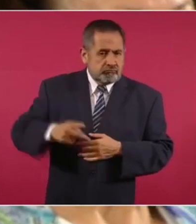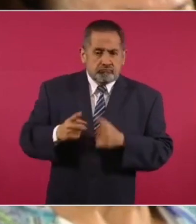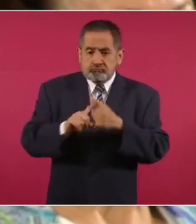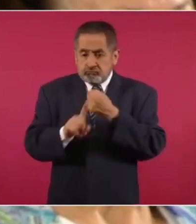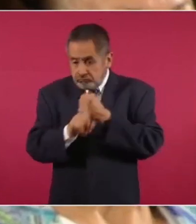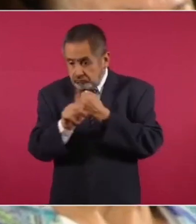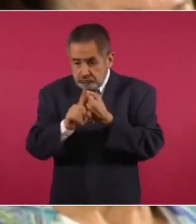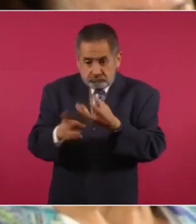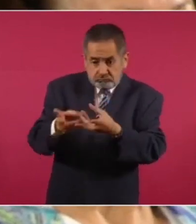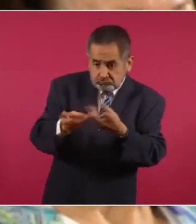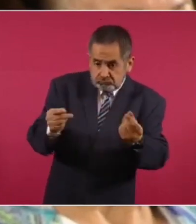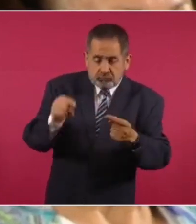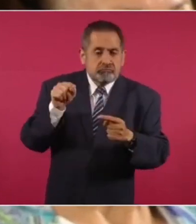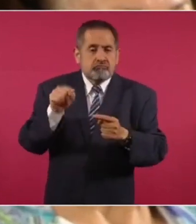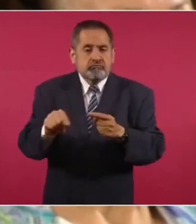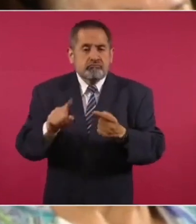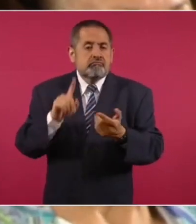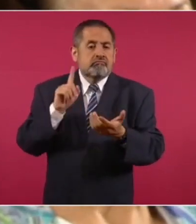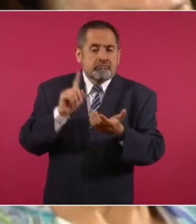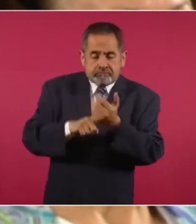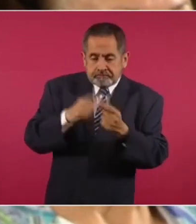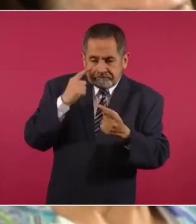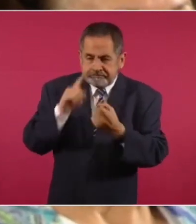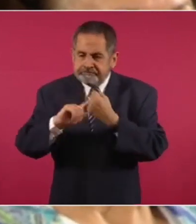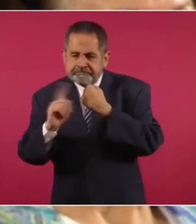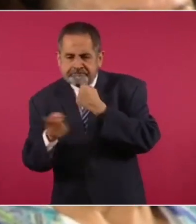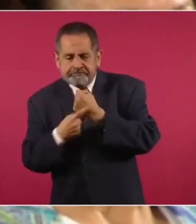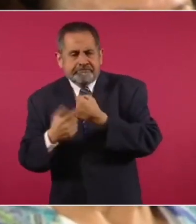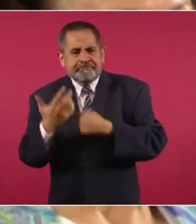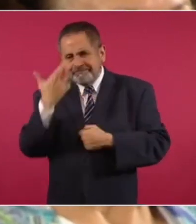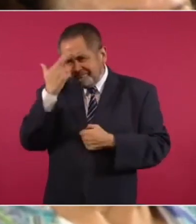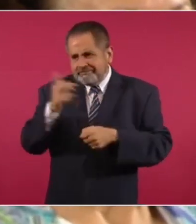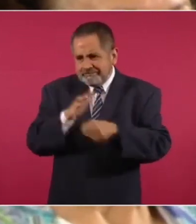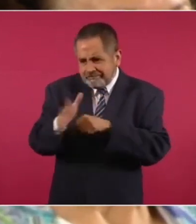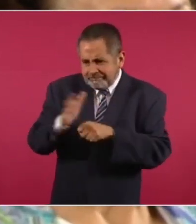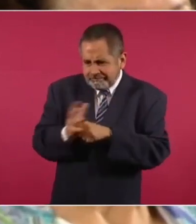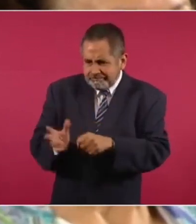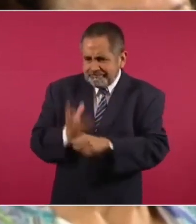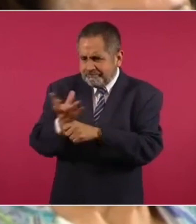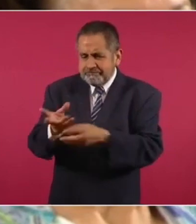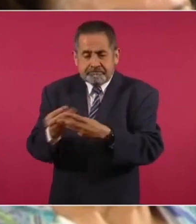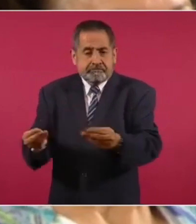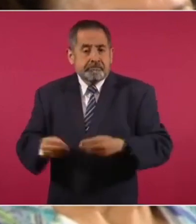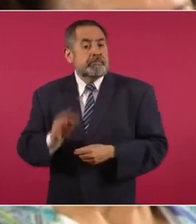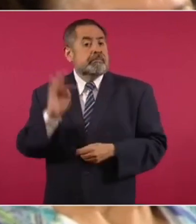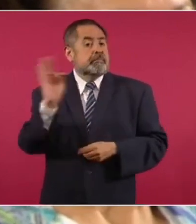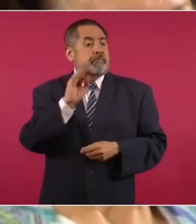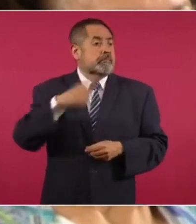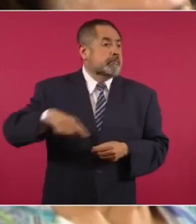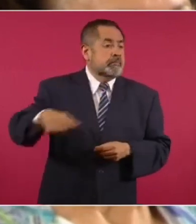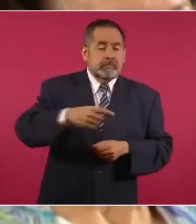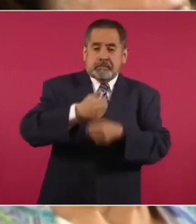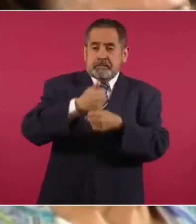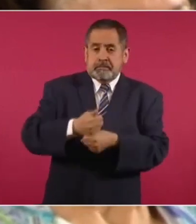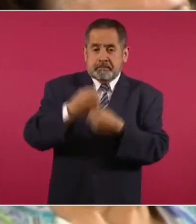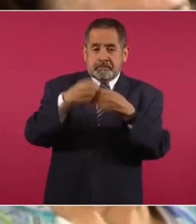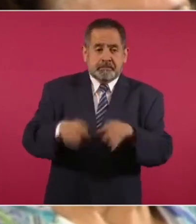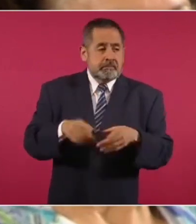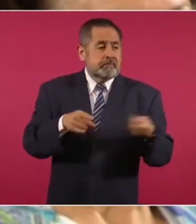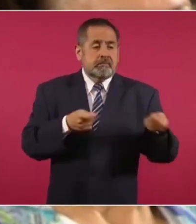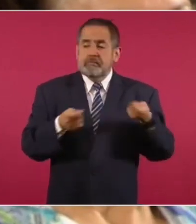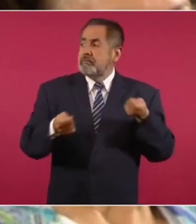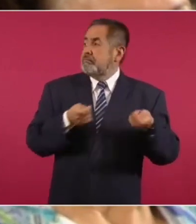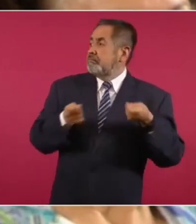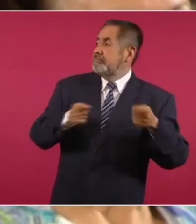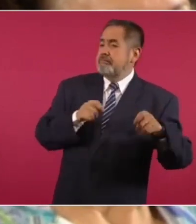resolver las problemáticas se debe ir a las causas y atenderlas. Si las víctimas de delitos graves están a merced de estos,